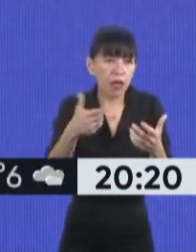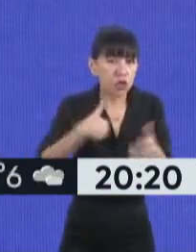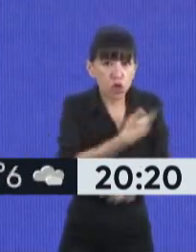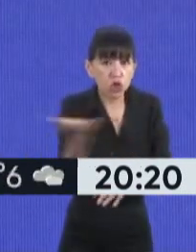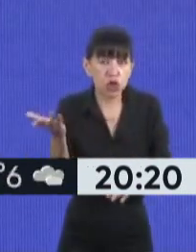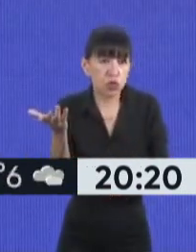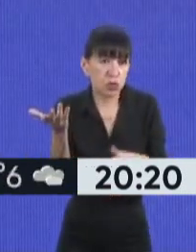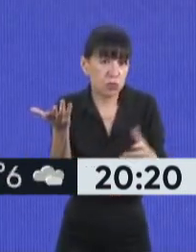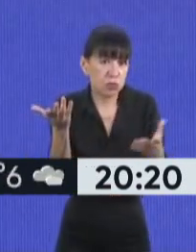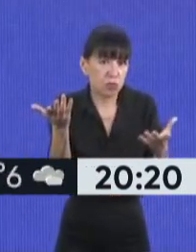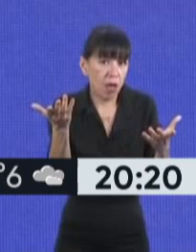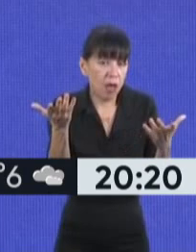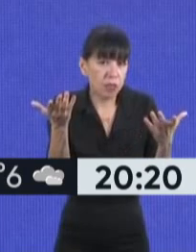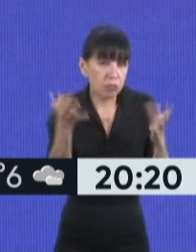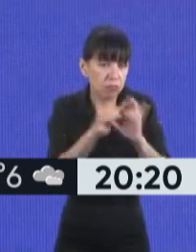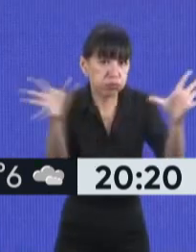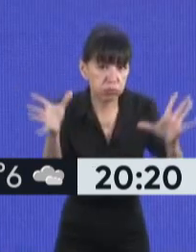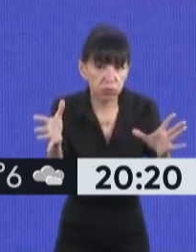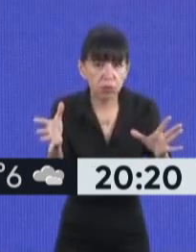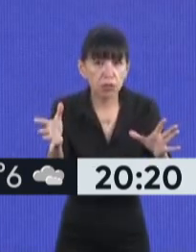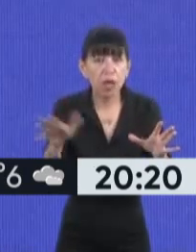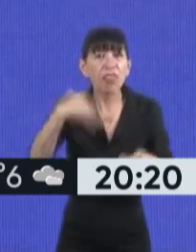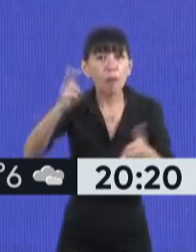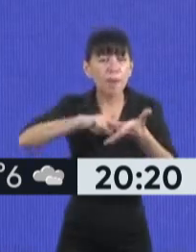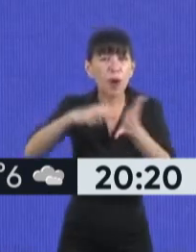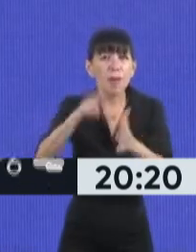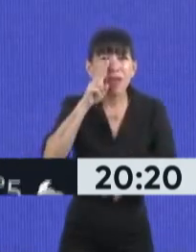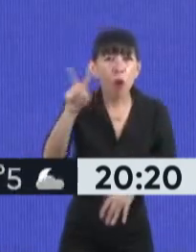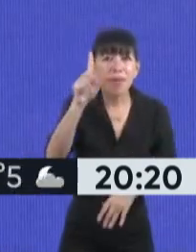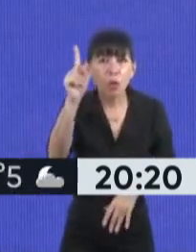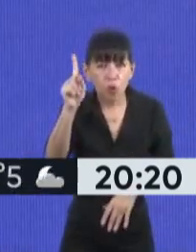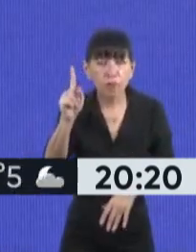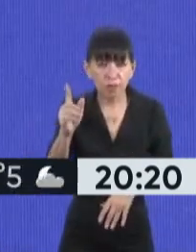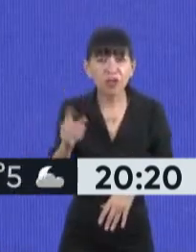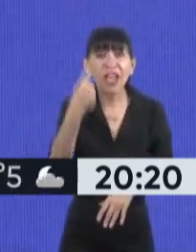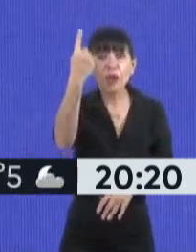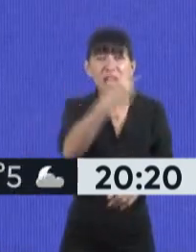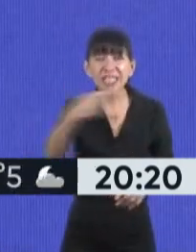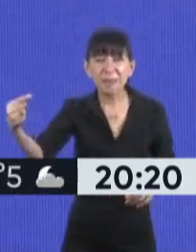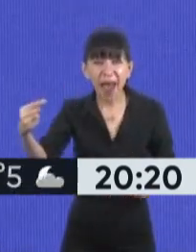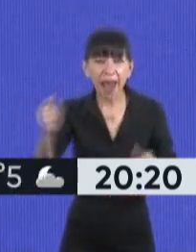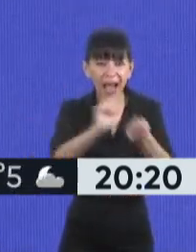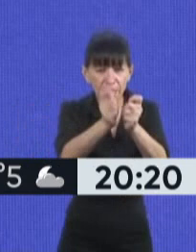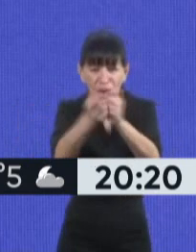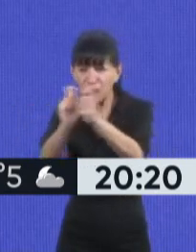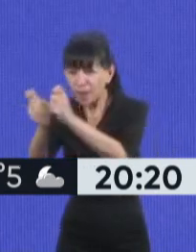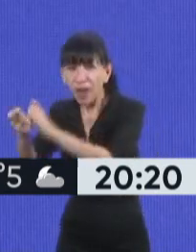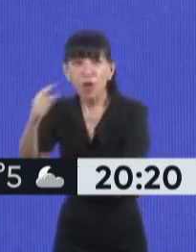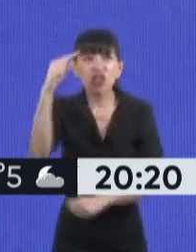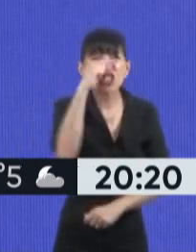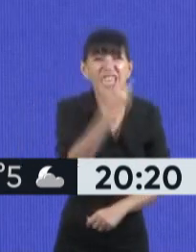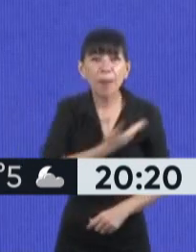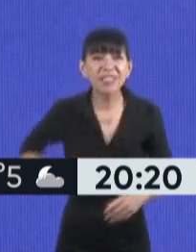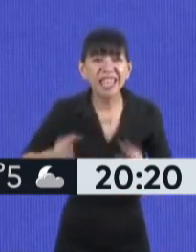Tuvimos una crisis en el 2001 que nos hizo tener 5 presidentes en 7 días, creo. Pero